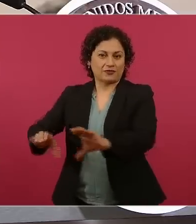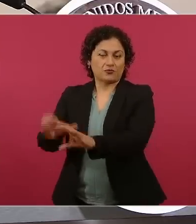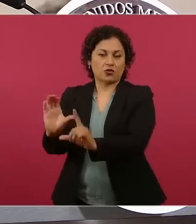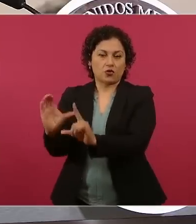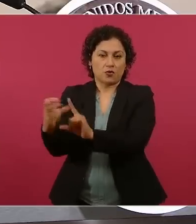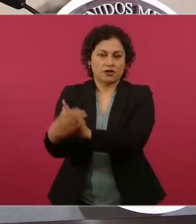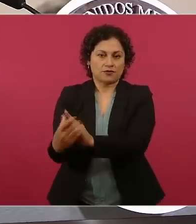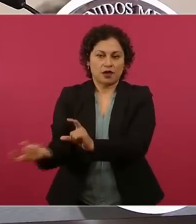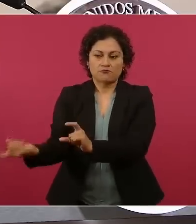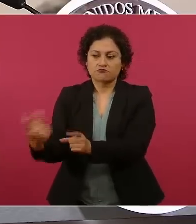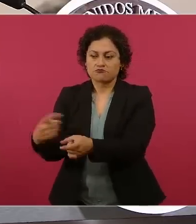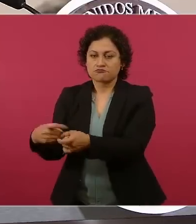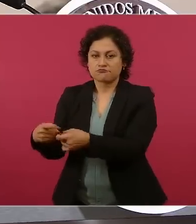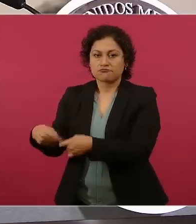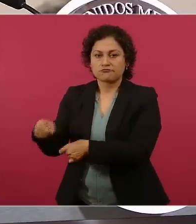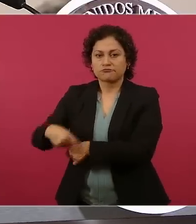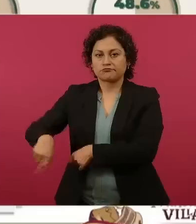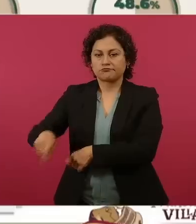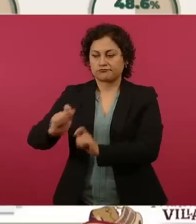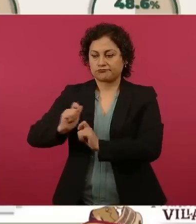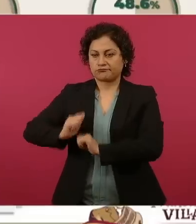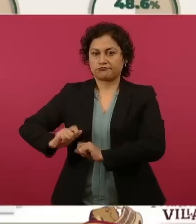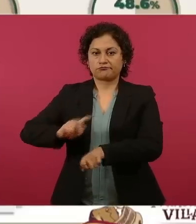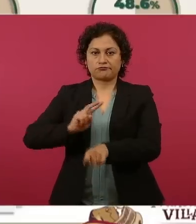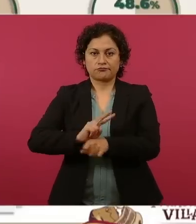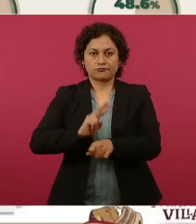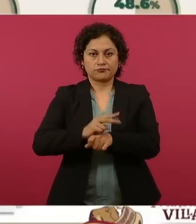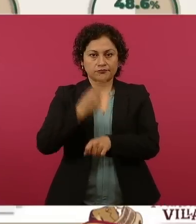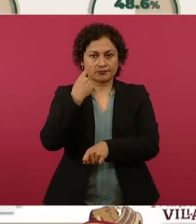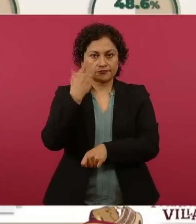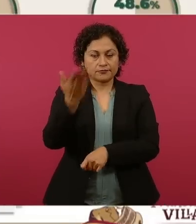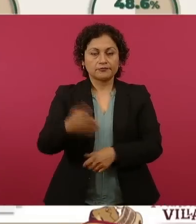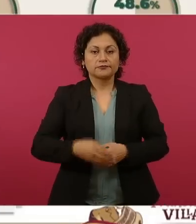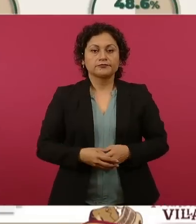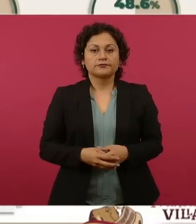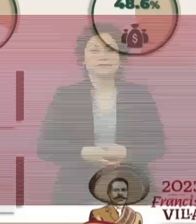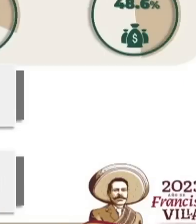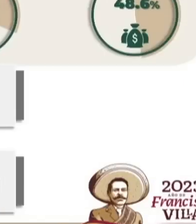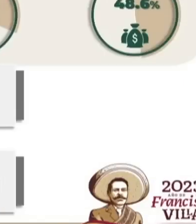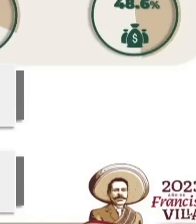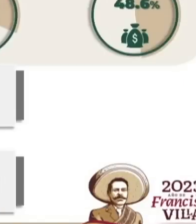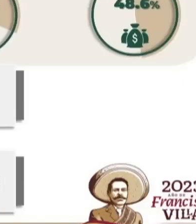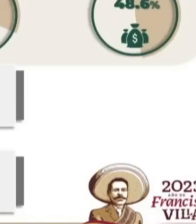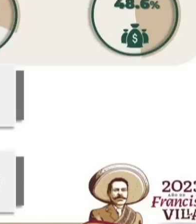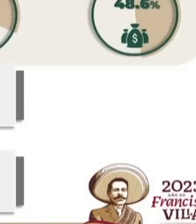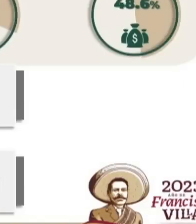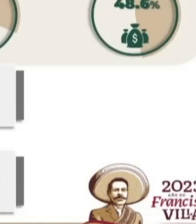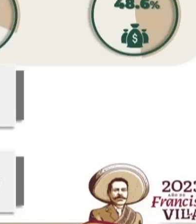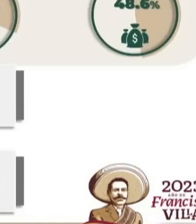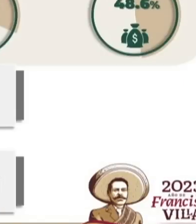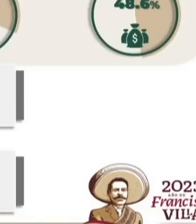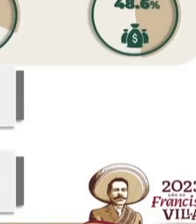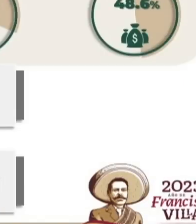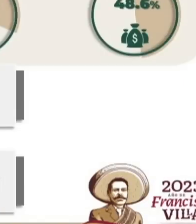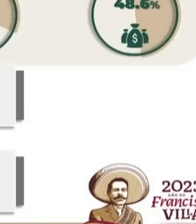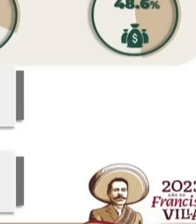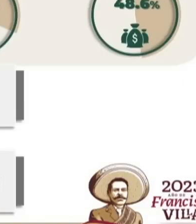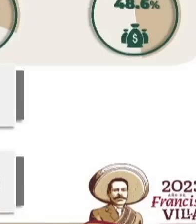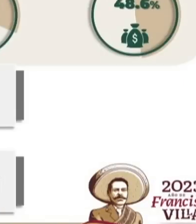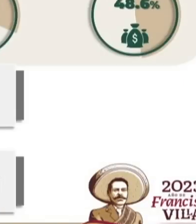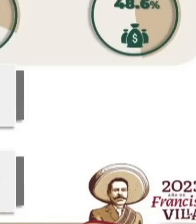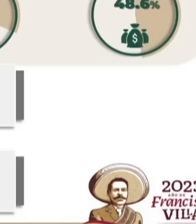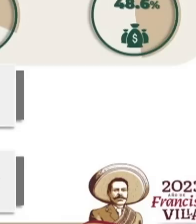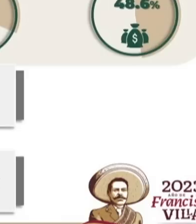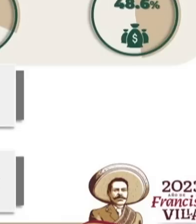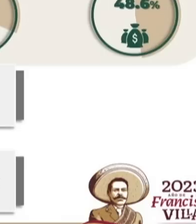la obra, pero además también implica el esfuerzo conjunto del Gobierno de México para dotar a los pueblos de una reparación integral de los